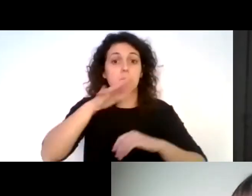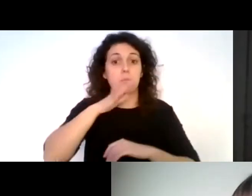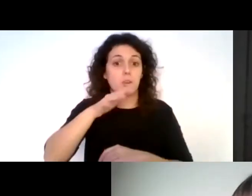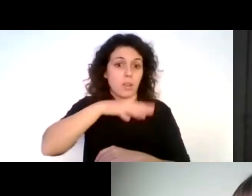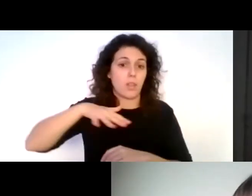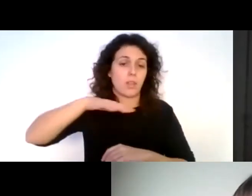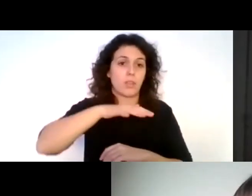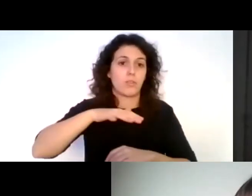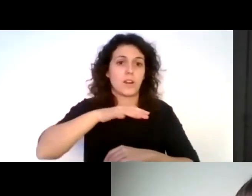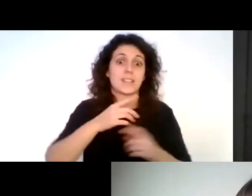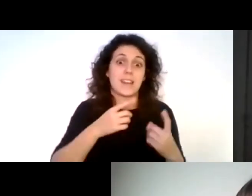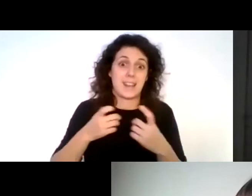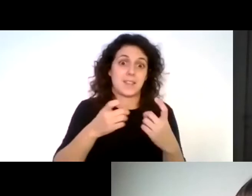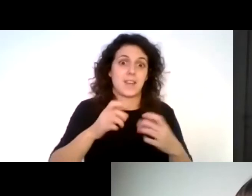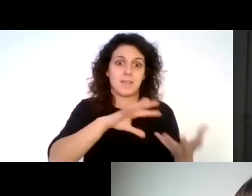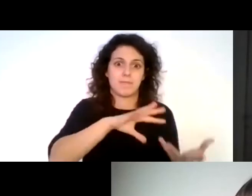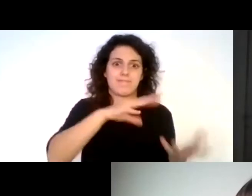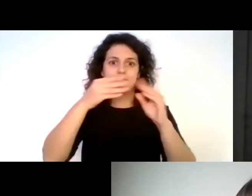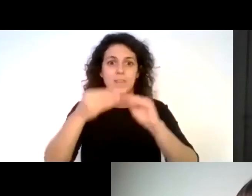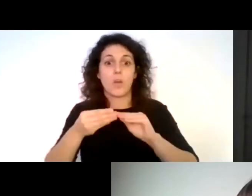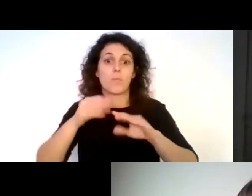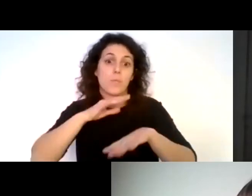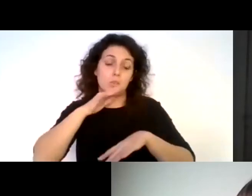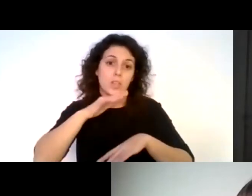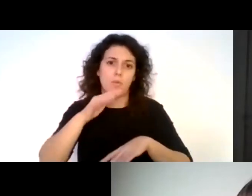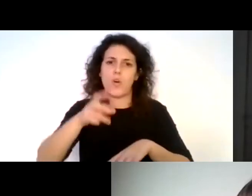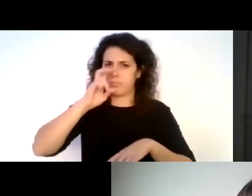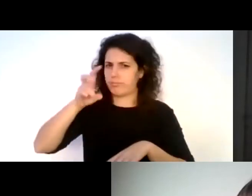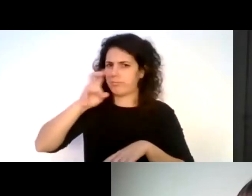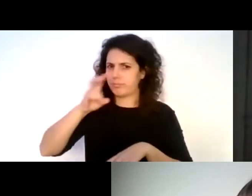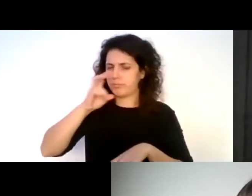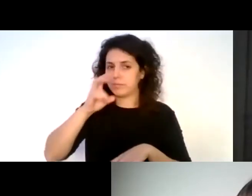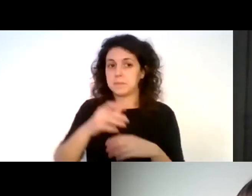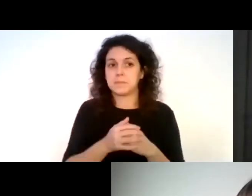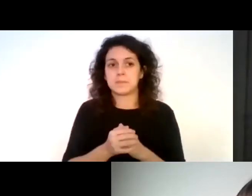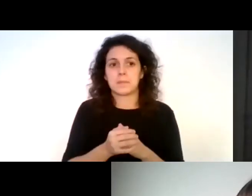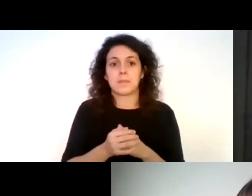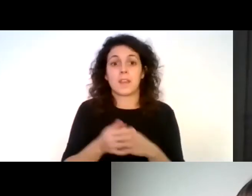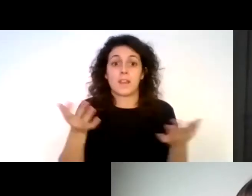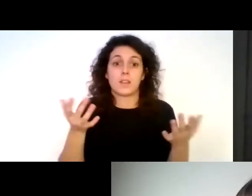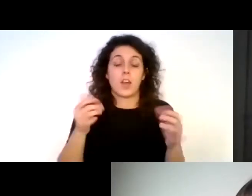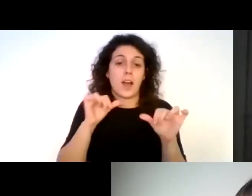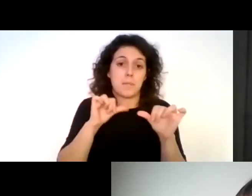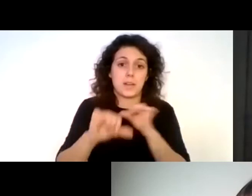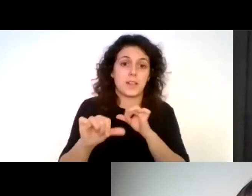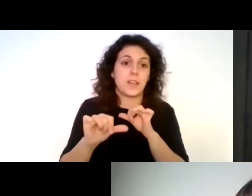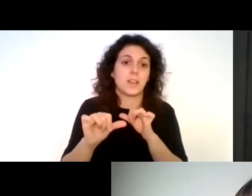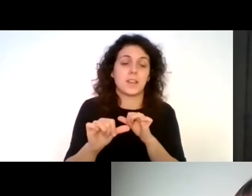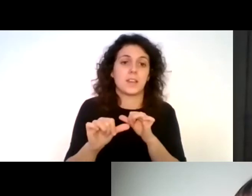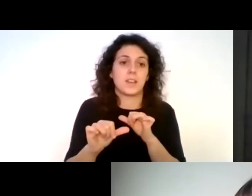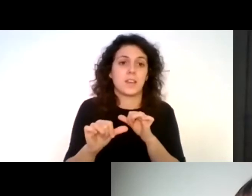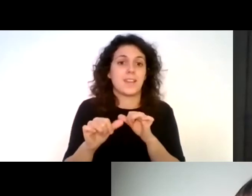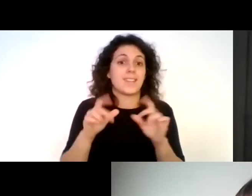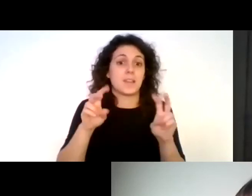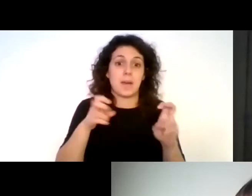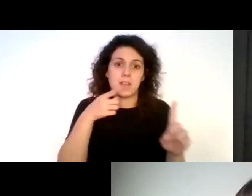poco más necesitadas por el tiempo que tenían. Y desde entonces, por supuesto, como todos los